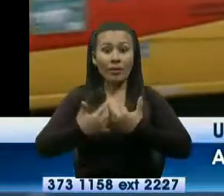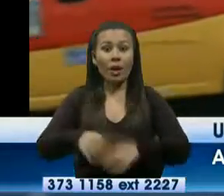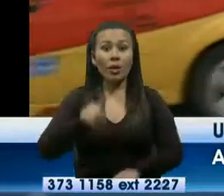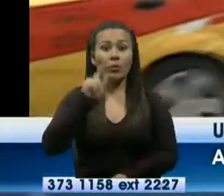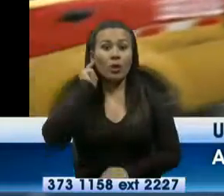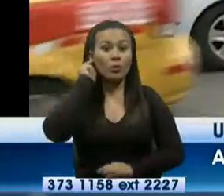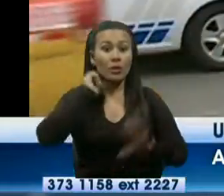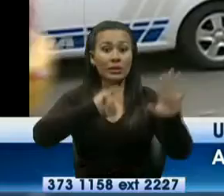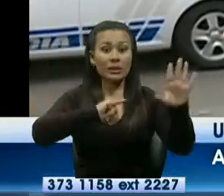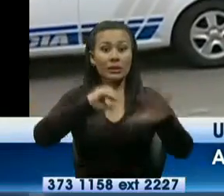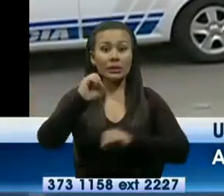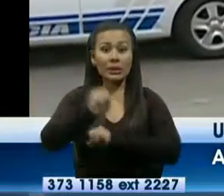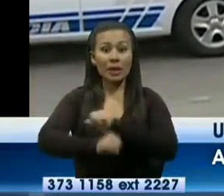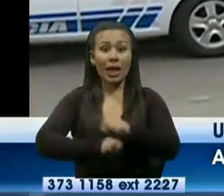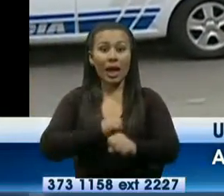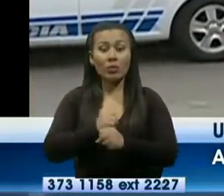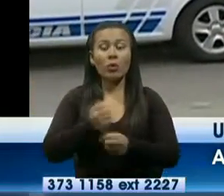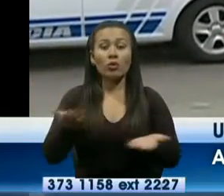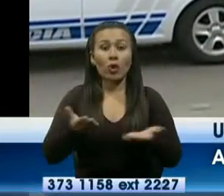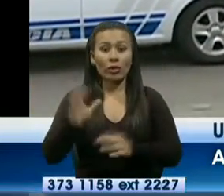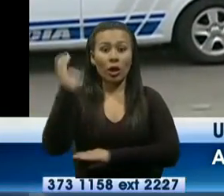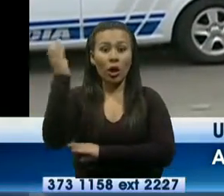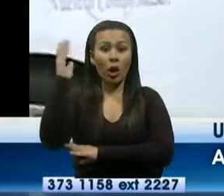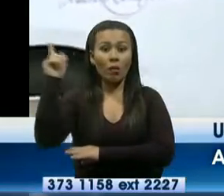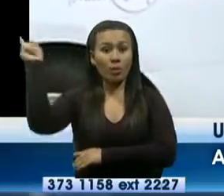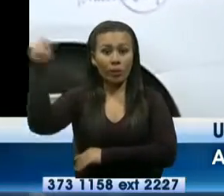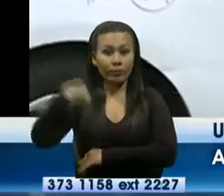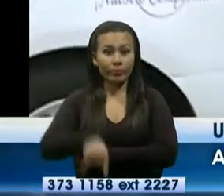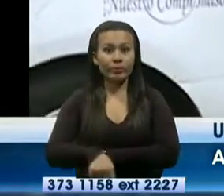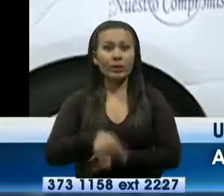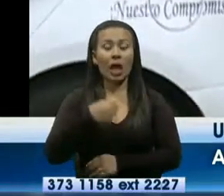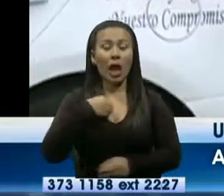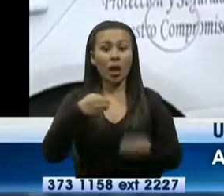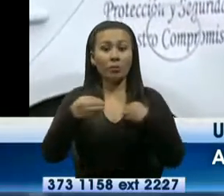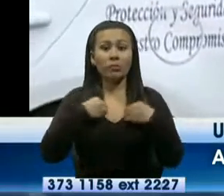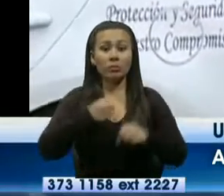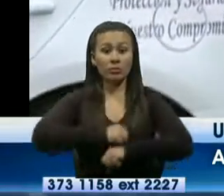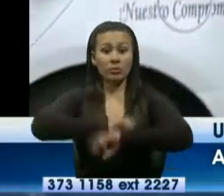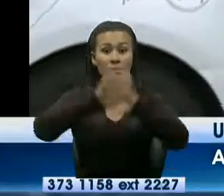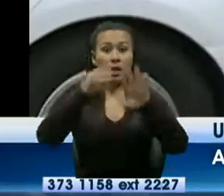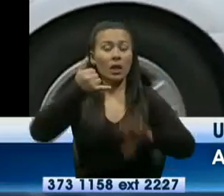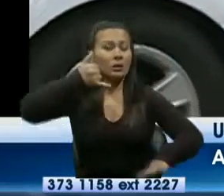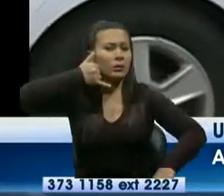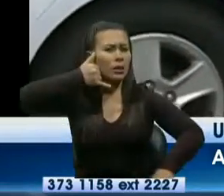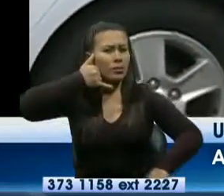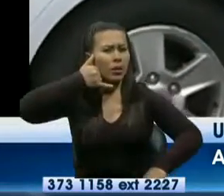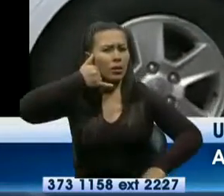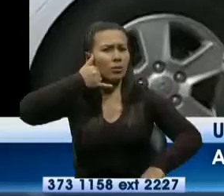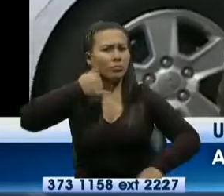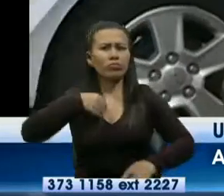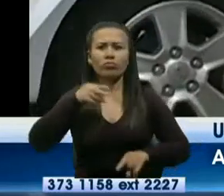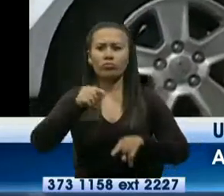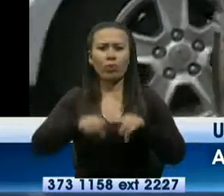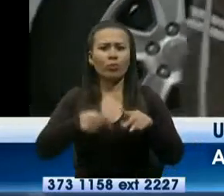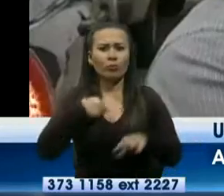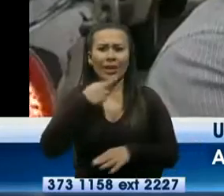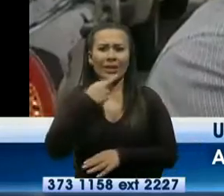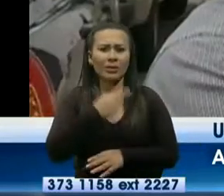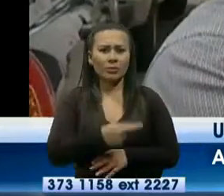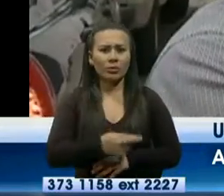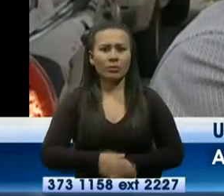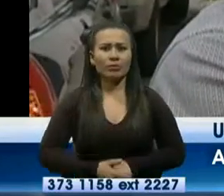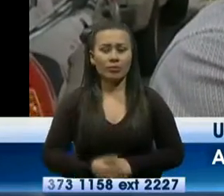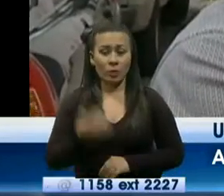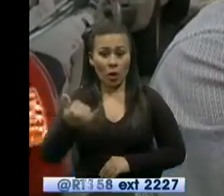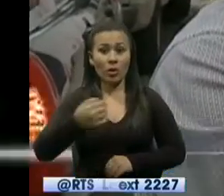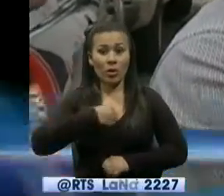mujer de 60 años, de nacionalidad colombiana. Comenta que en la mañana recibió una llamada que no pudo responder. En